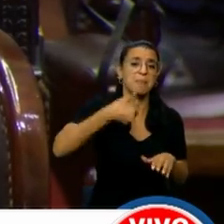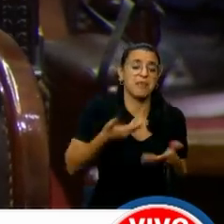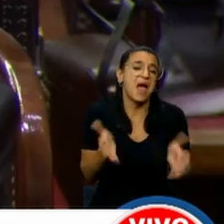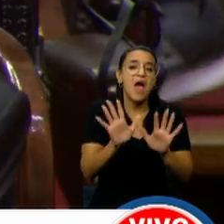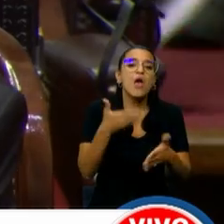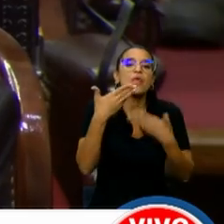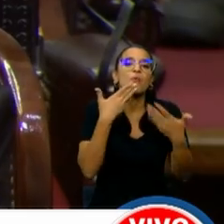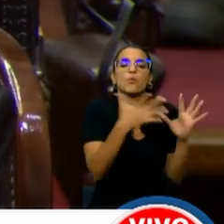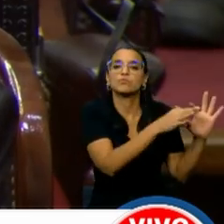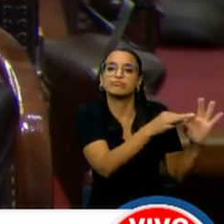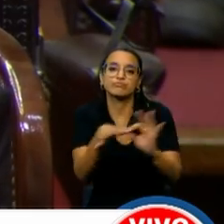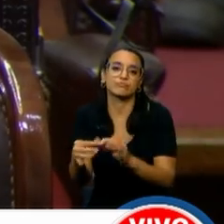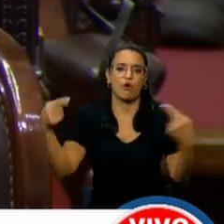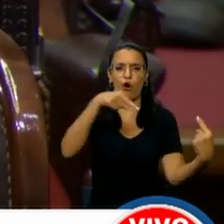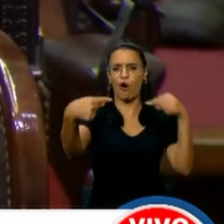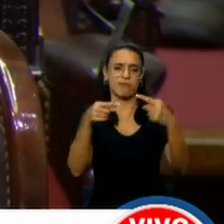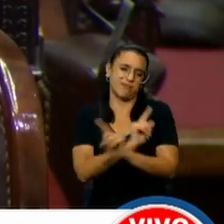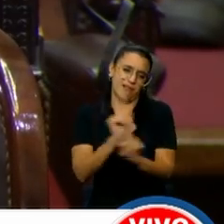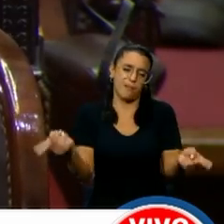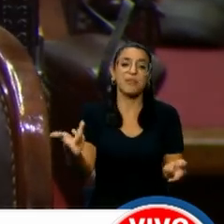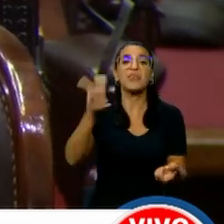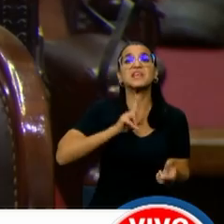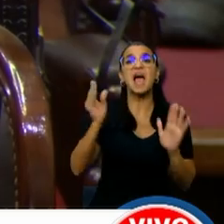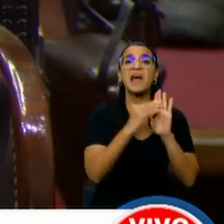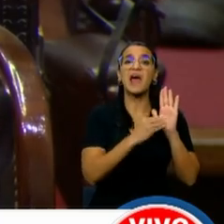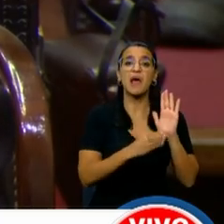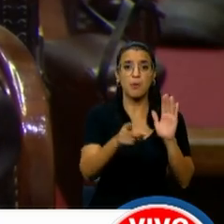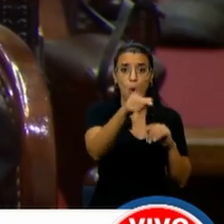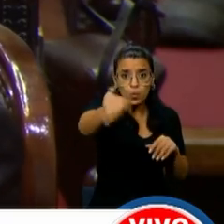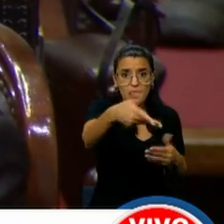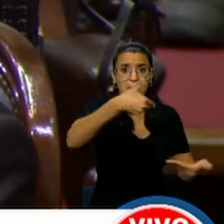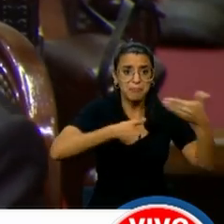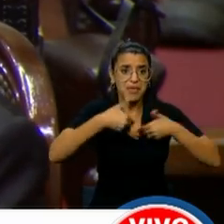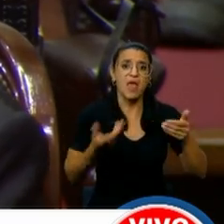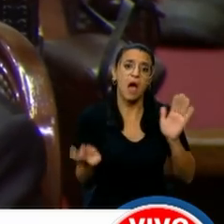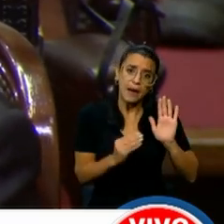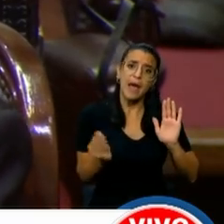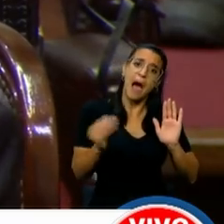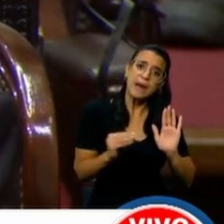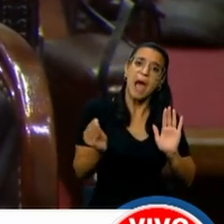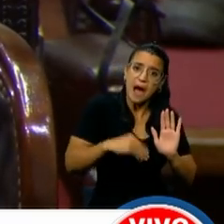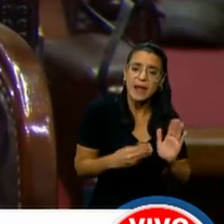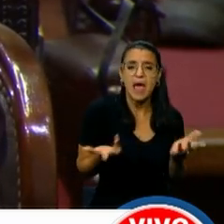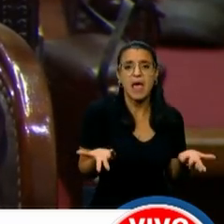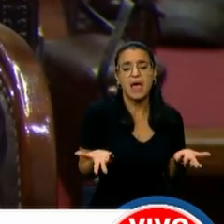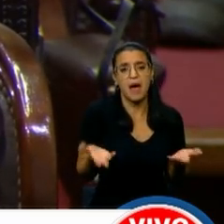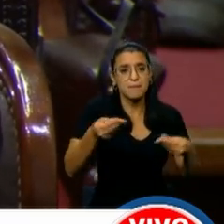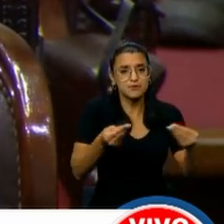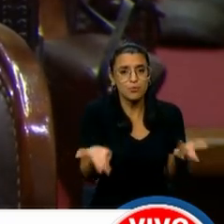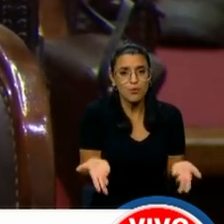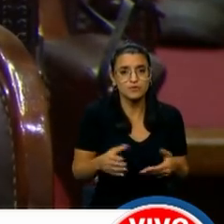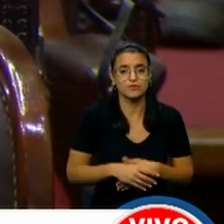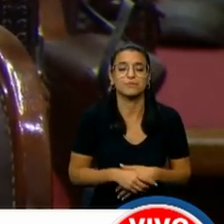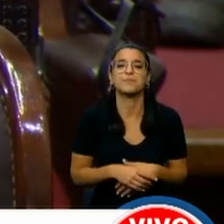que no sea contradictorio porque nos dicen que agregamos cosas pero nos están viendo en la banca que sigamos agregando más cosas en el presupuesto